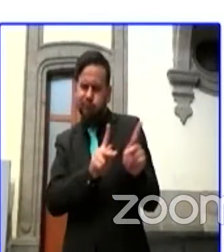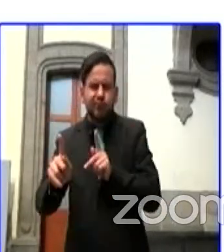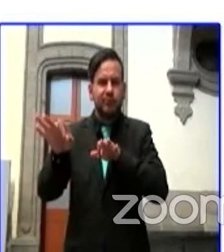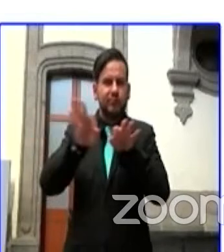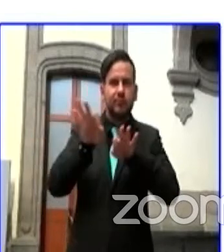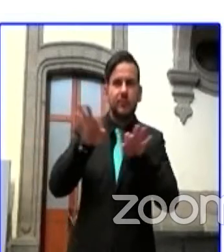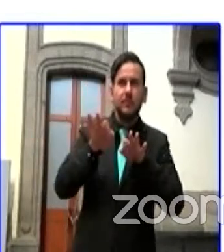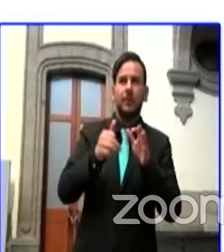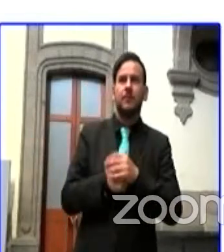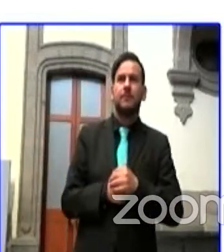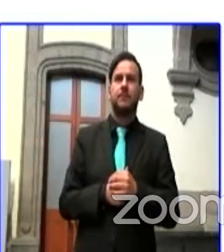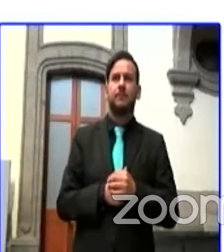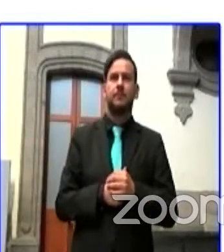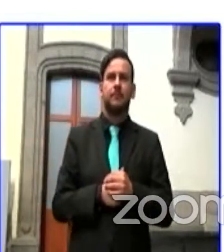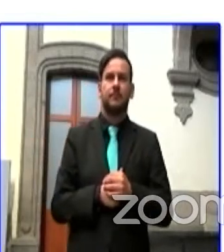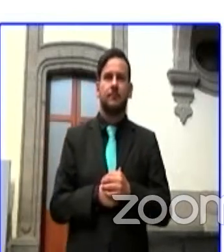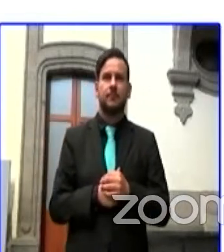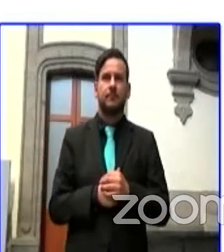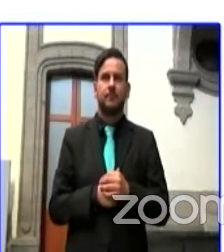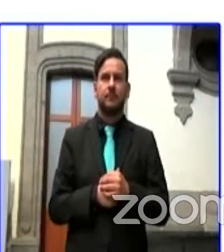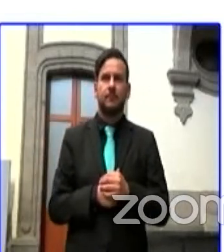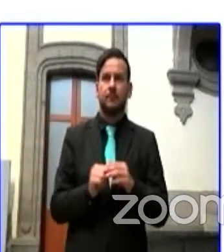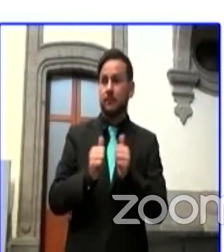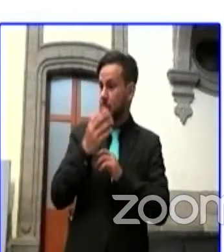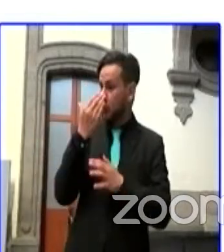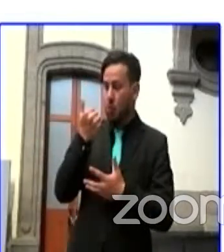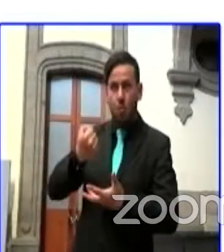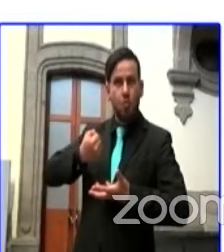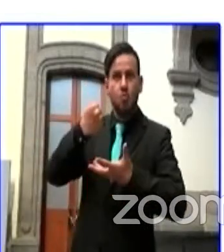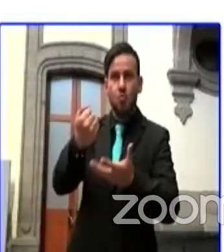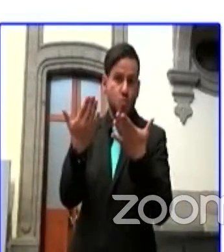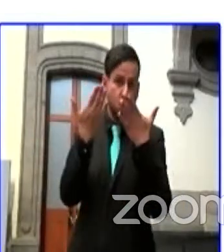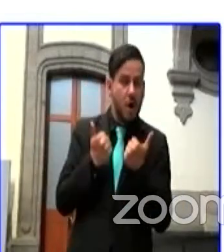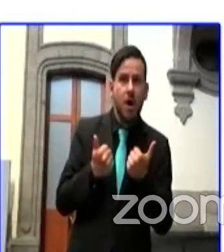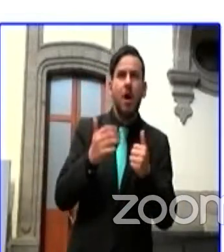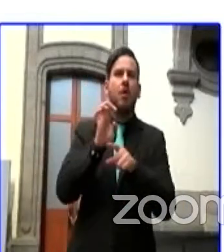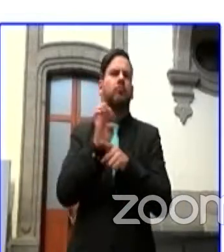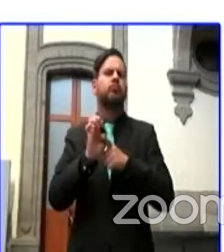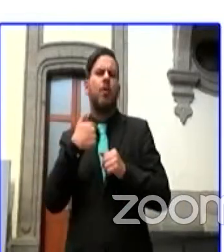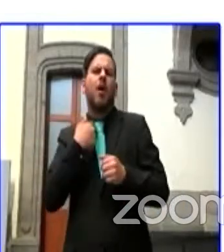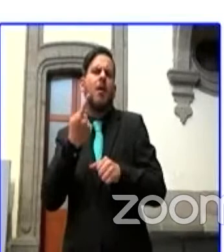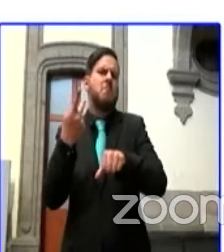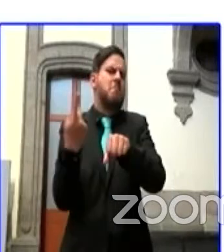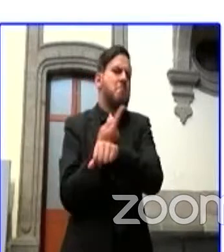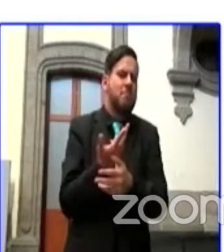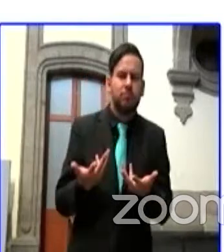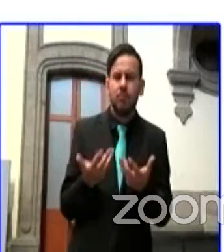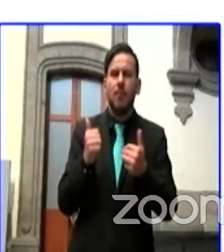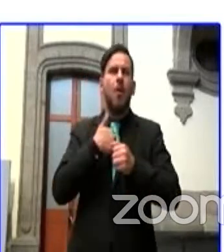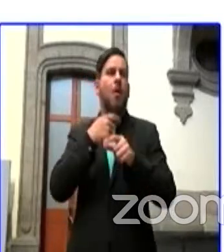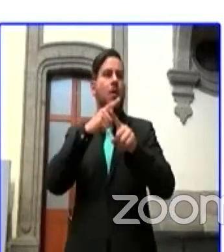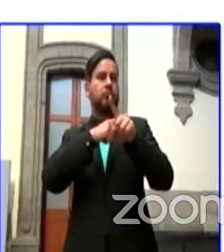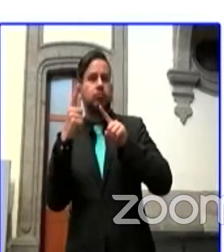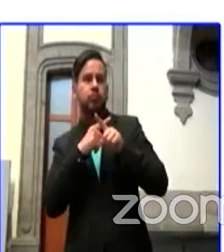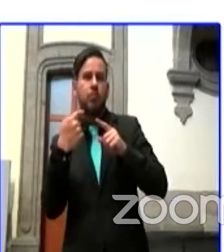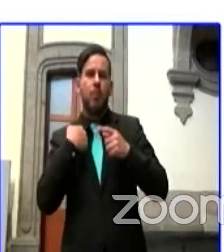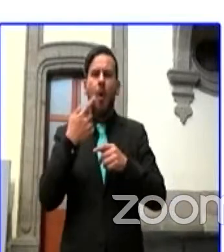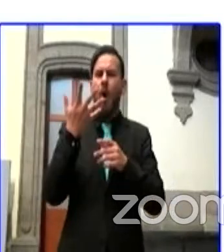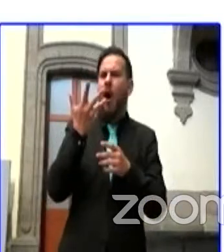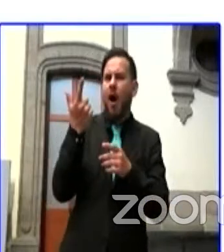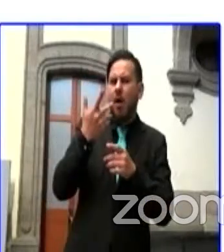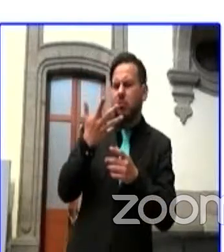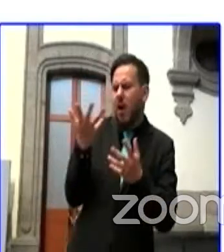no estamos en su presupuesto. Y si no hay presupuesto, es lo que nos está pasando. Y entonces tenemos que